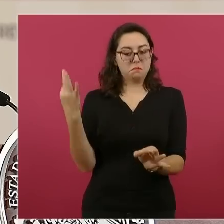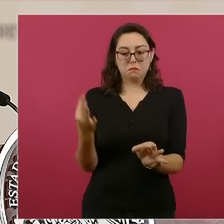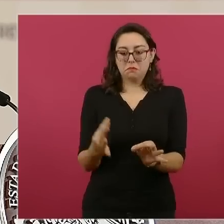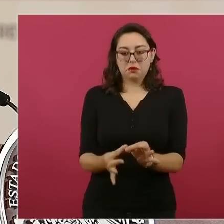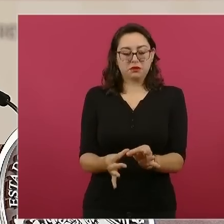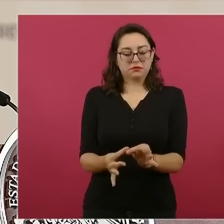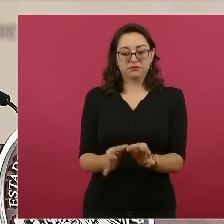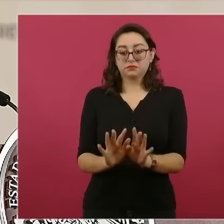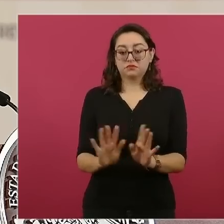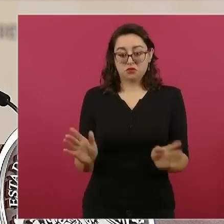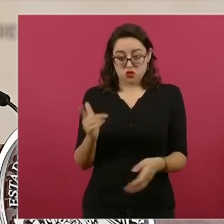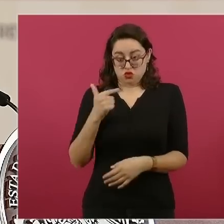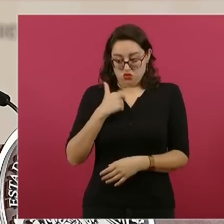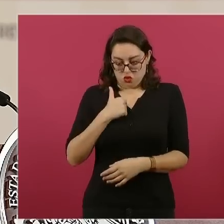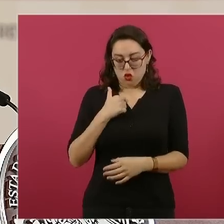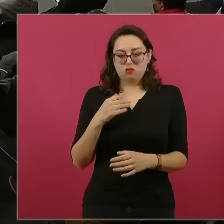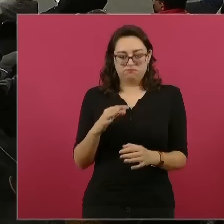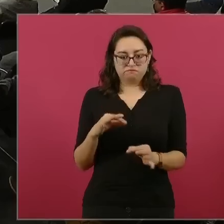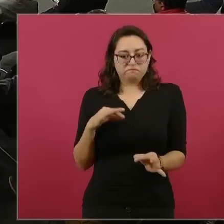ya contribuí.